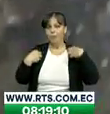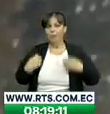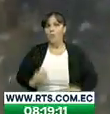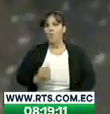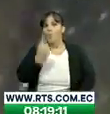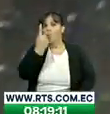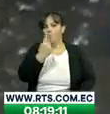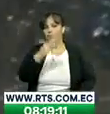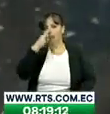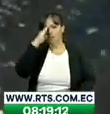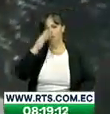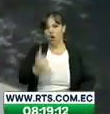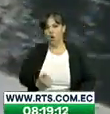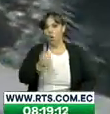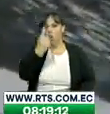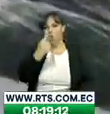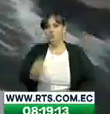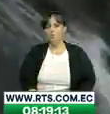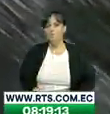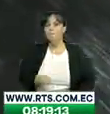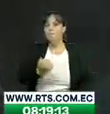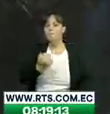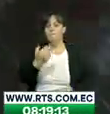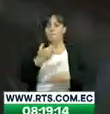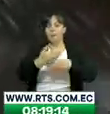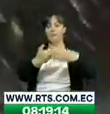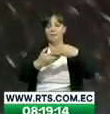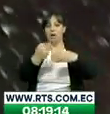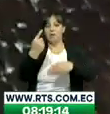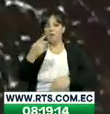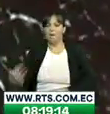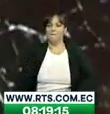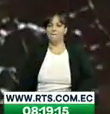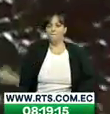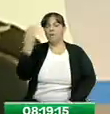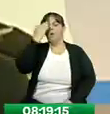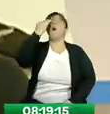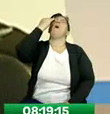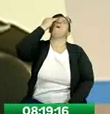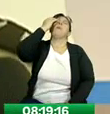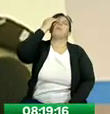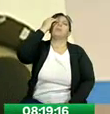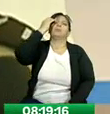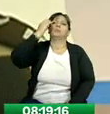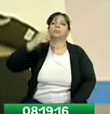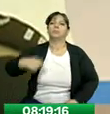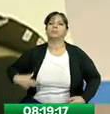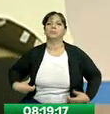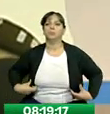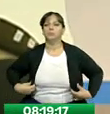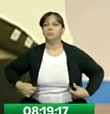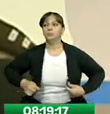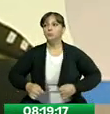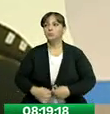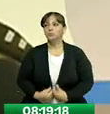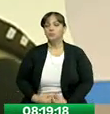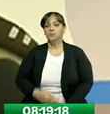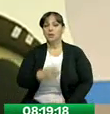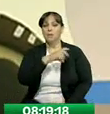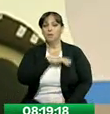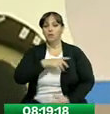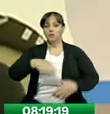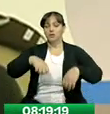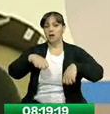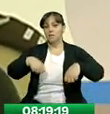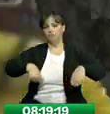de ellos recibió el impacto de un ladrillo en su cabeza 800 segundo pertenece al grupo motorizado de aquí